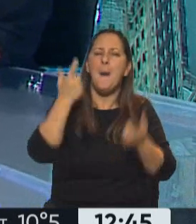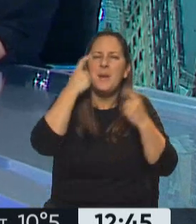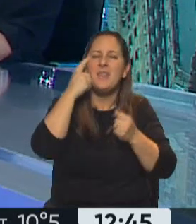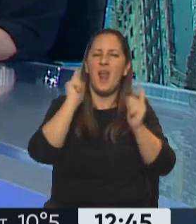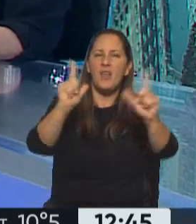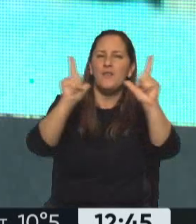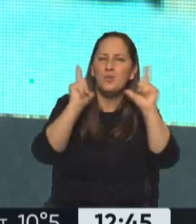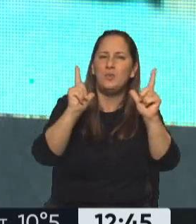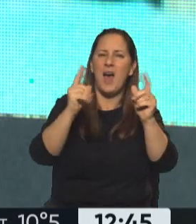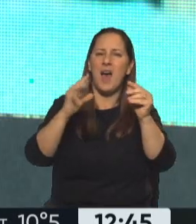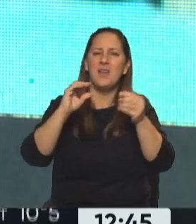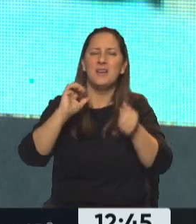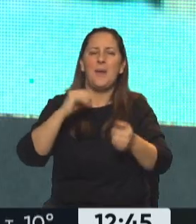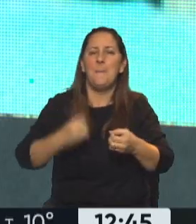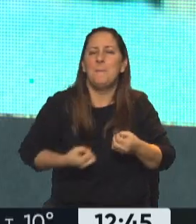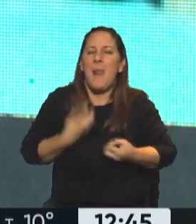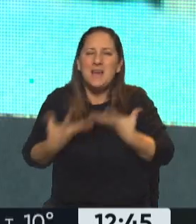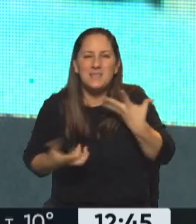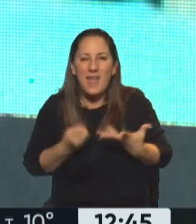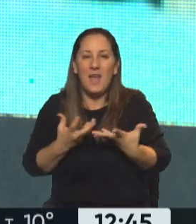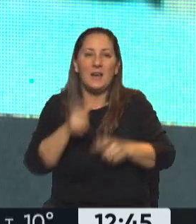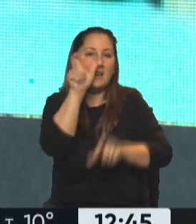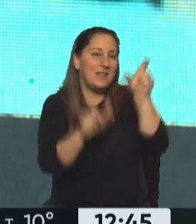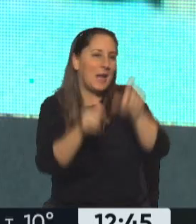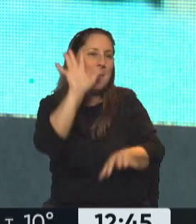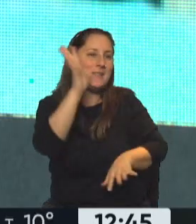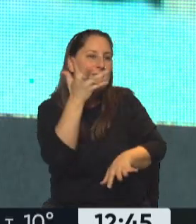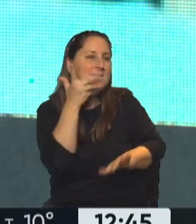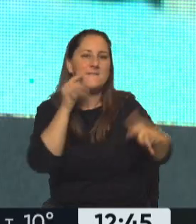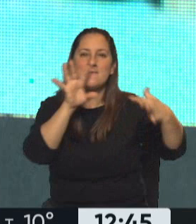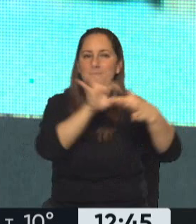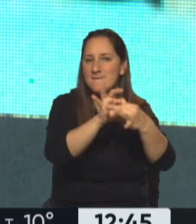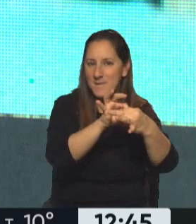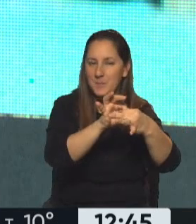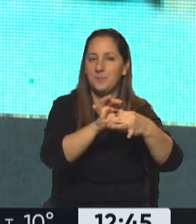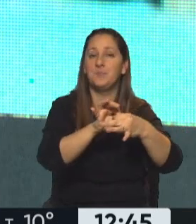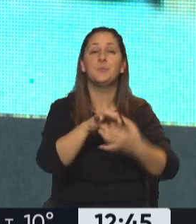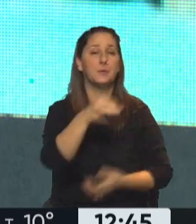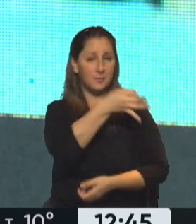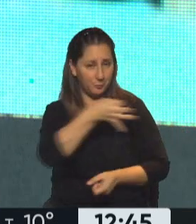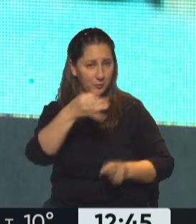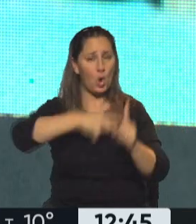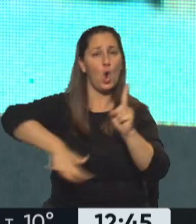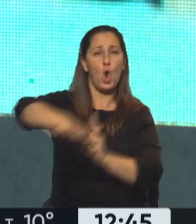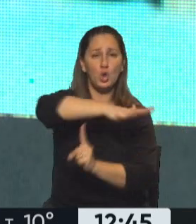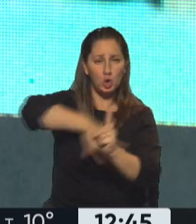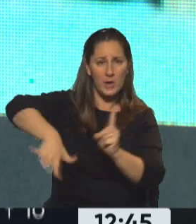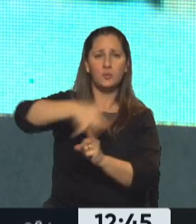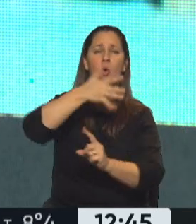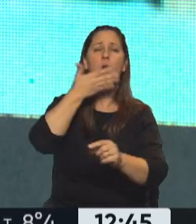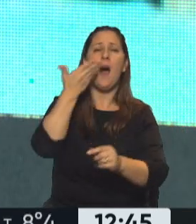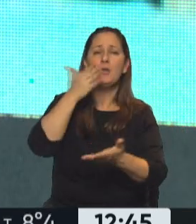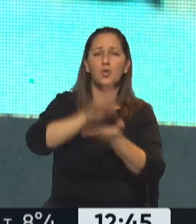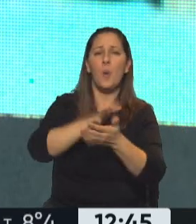con quienes o quién más nos guste? Es cierto que en este contexto tanto se ha hablado de la educación